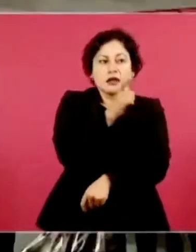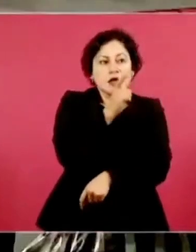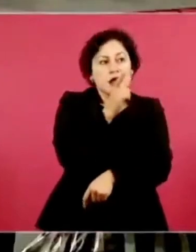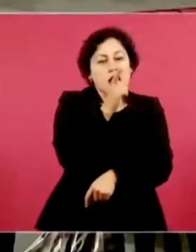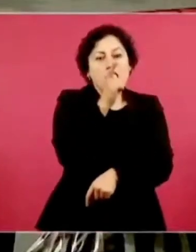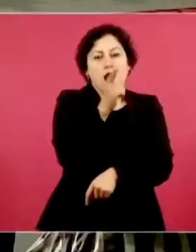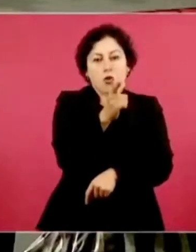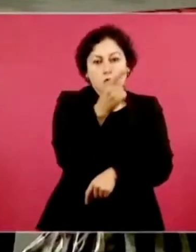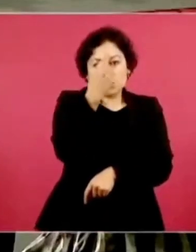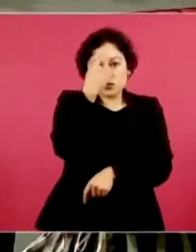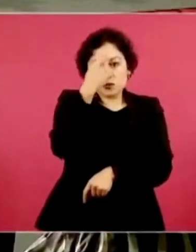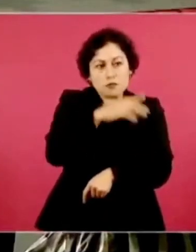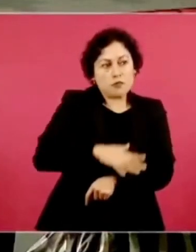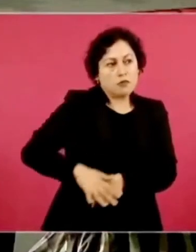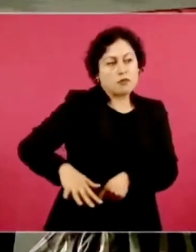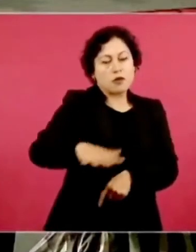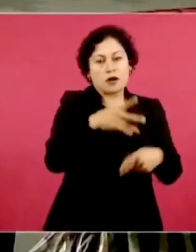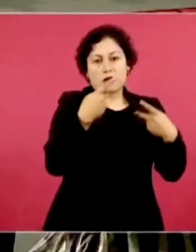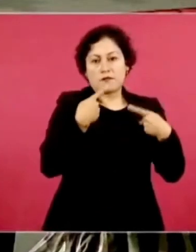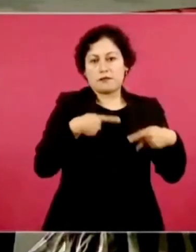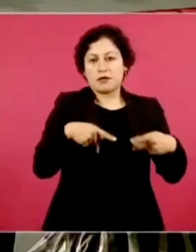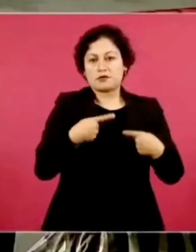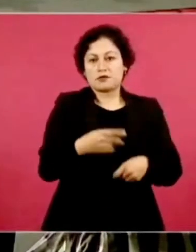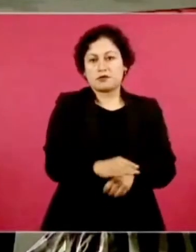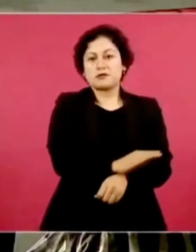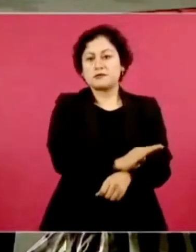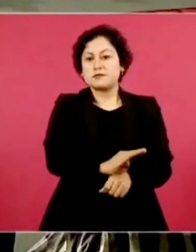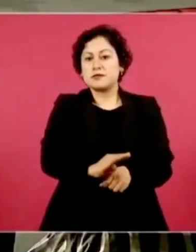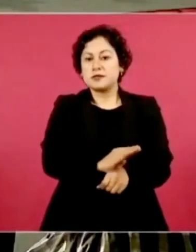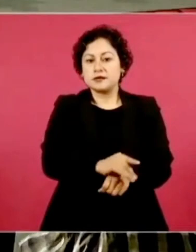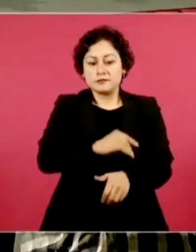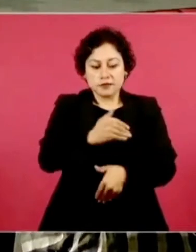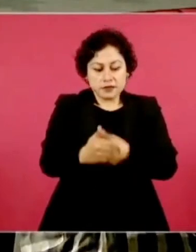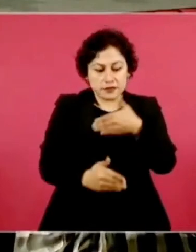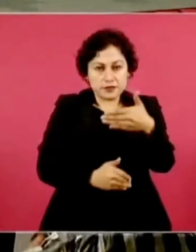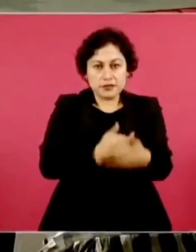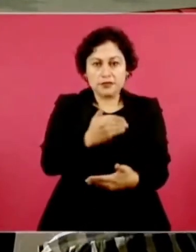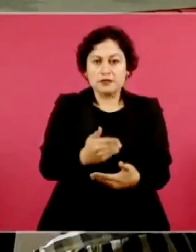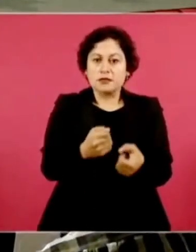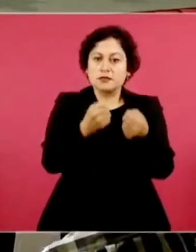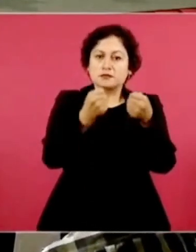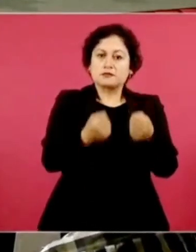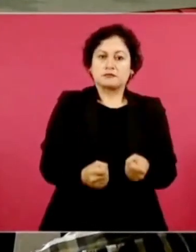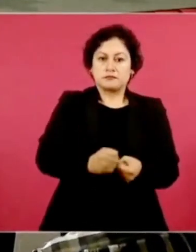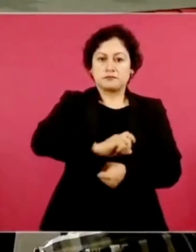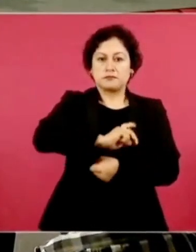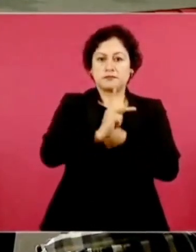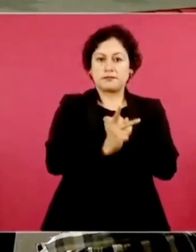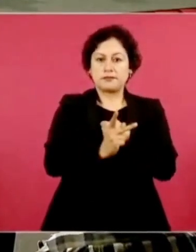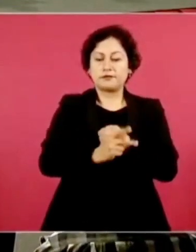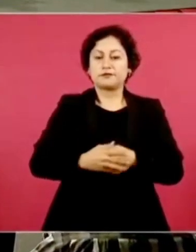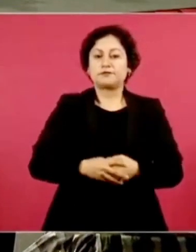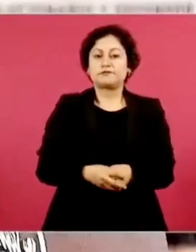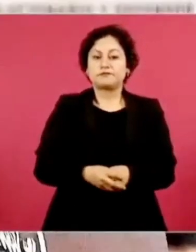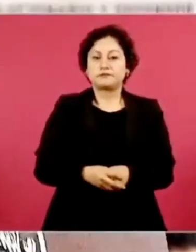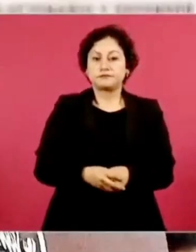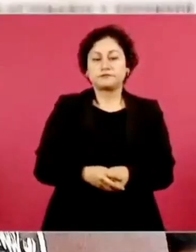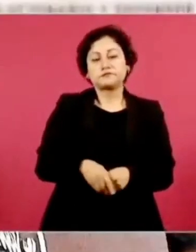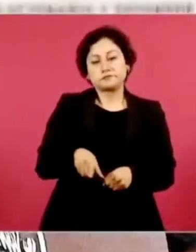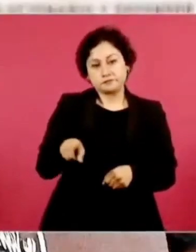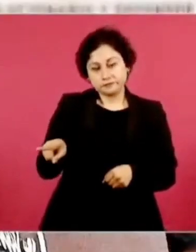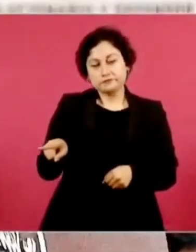juego la vida de la población, el desarrollo y la seguridad nacionales. Dijo